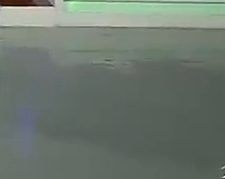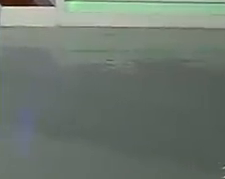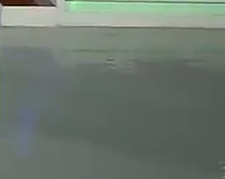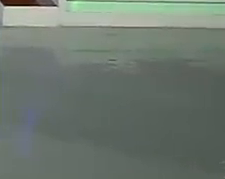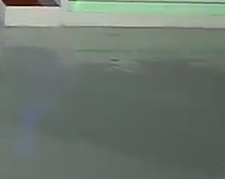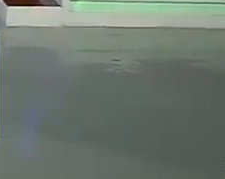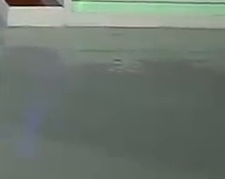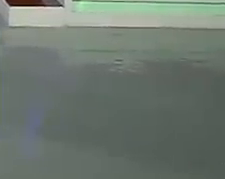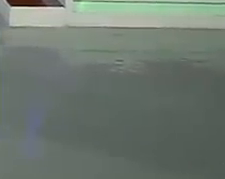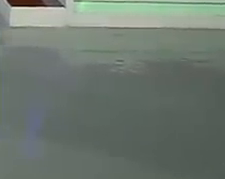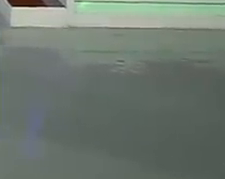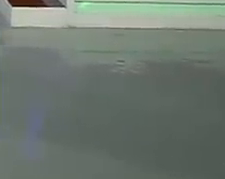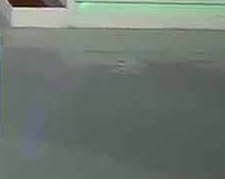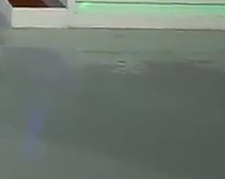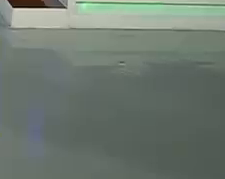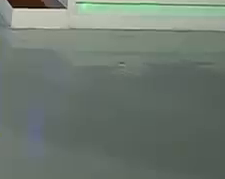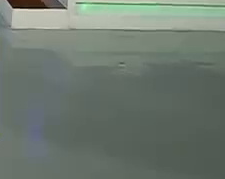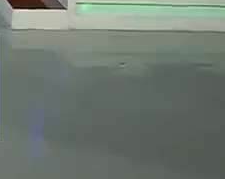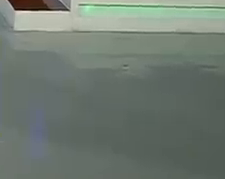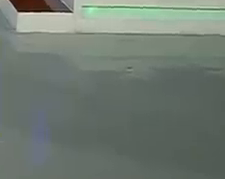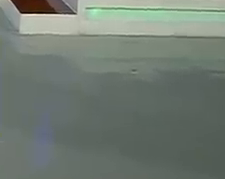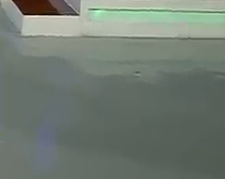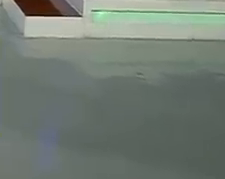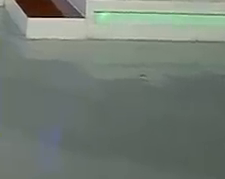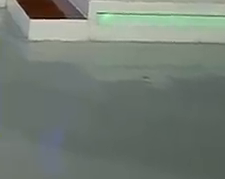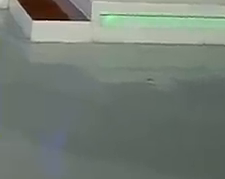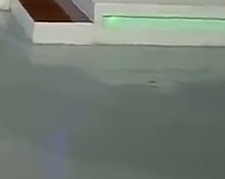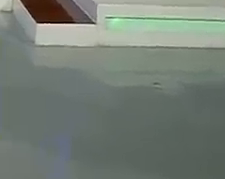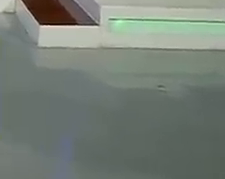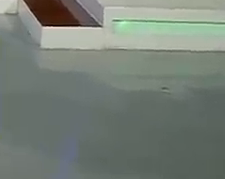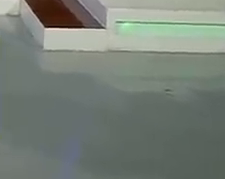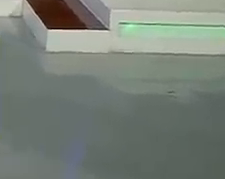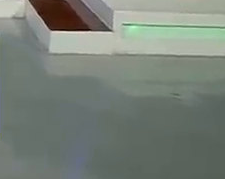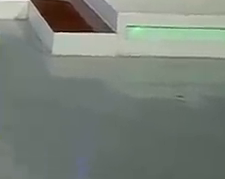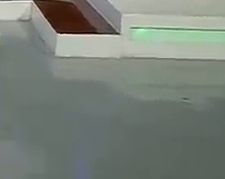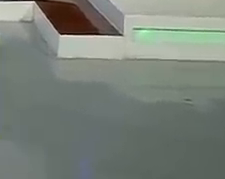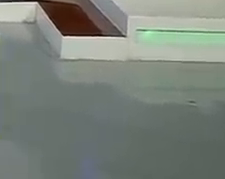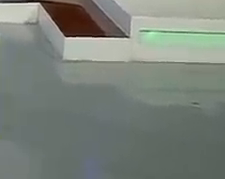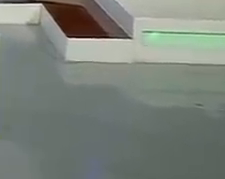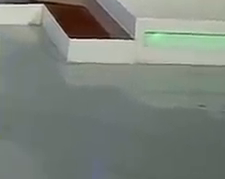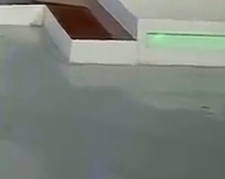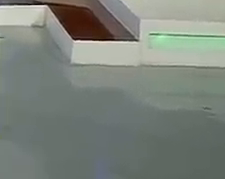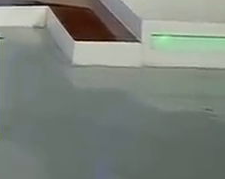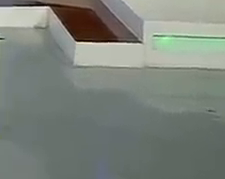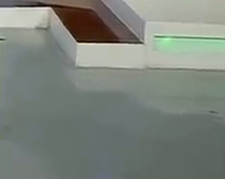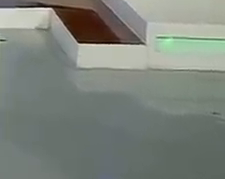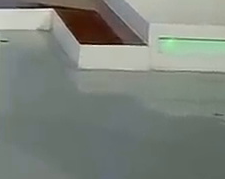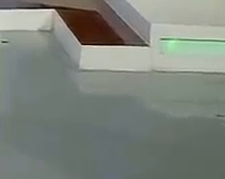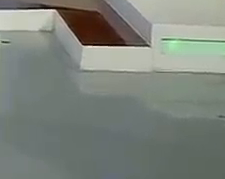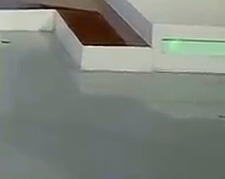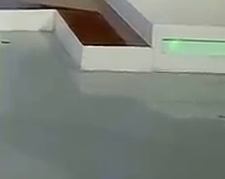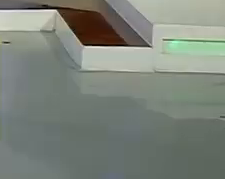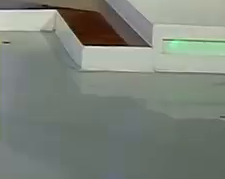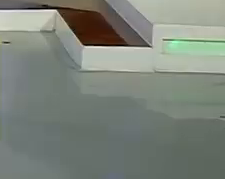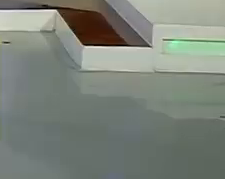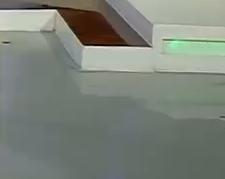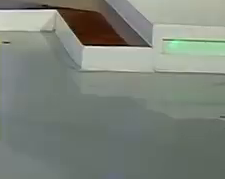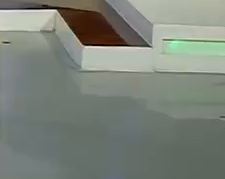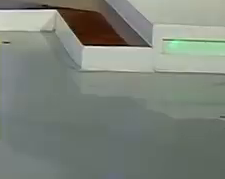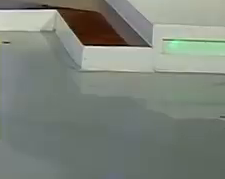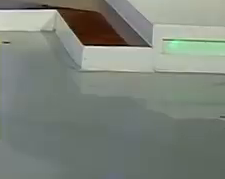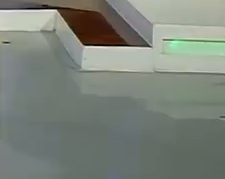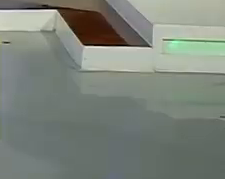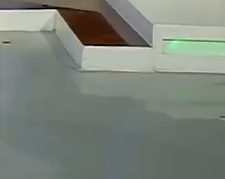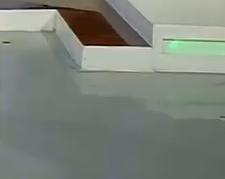estamos a 11 horas 28 minutos y 37 segundos y corriendo porque ya se escucha